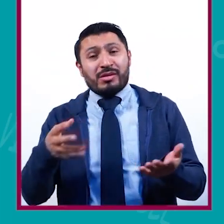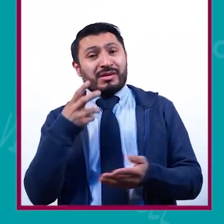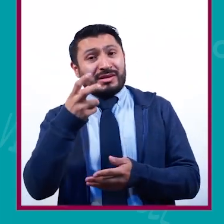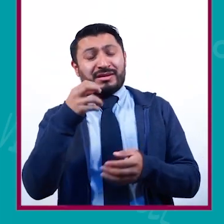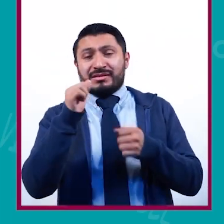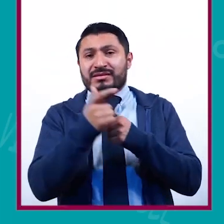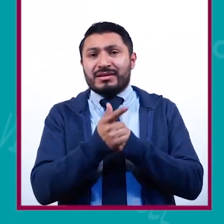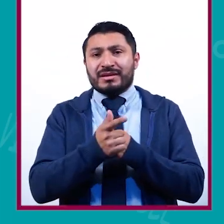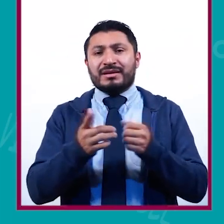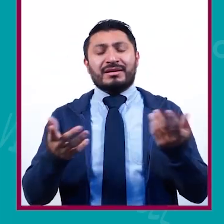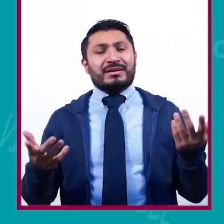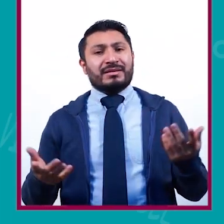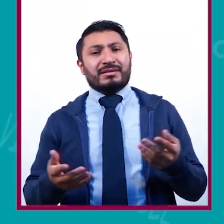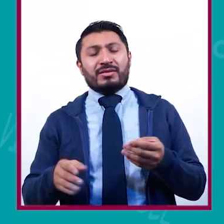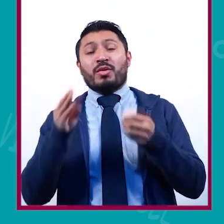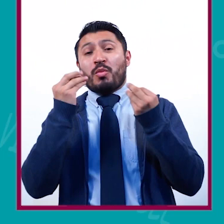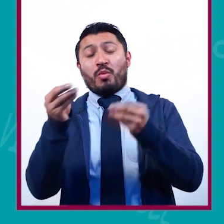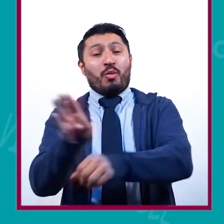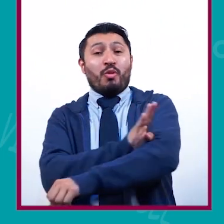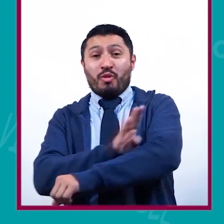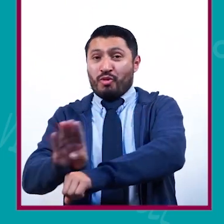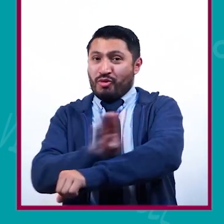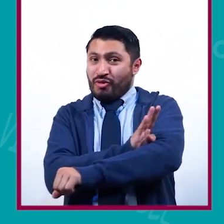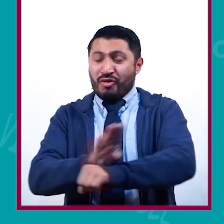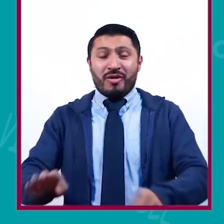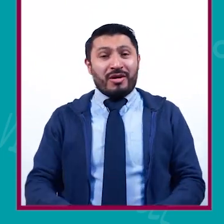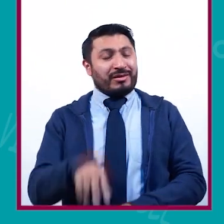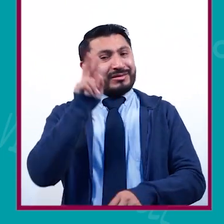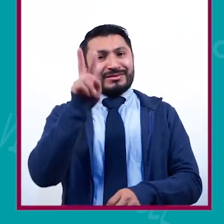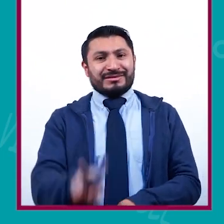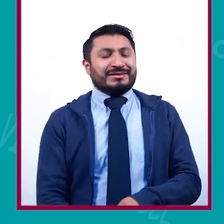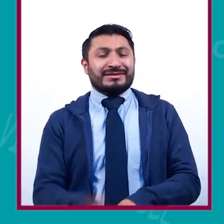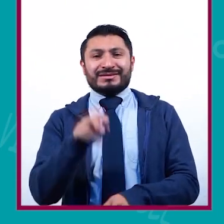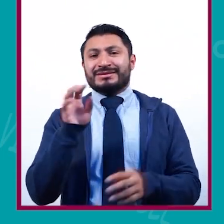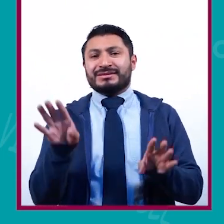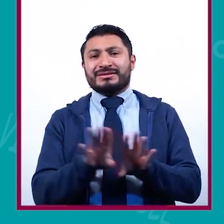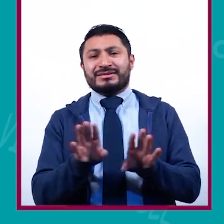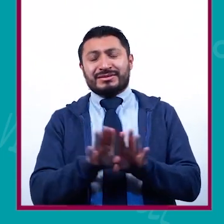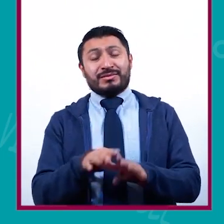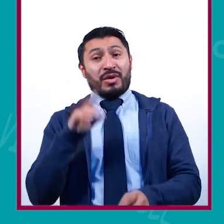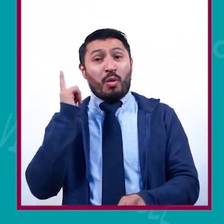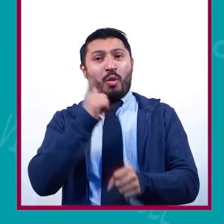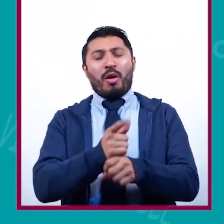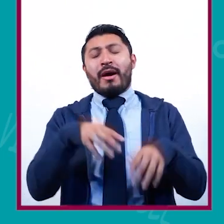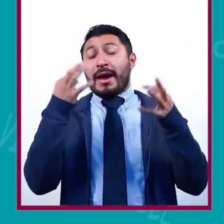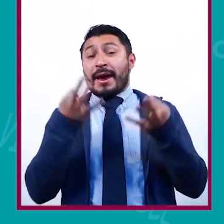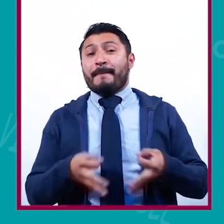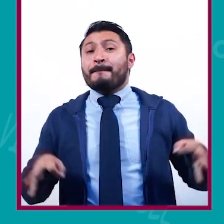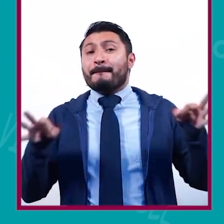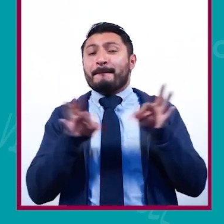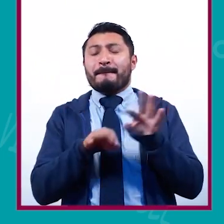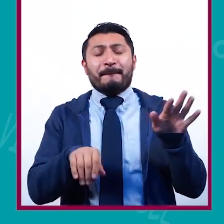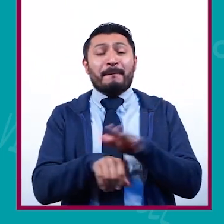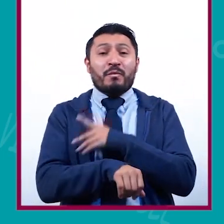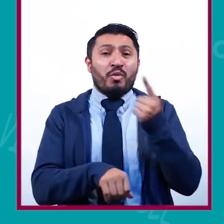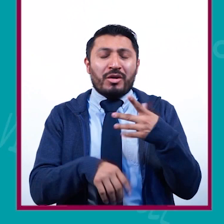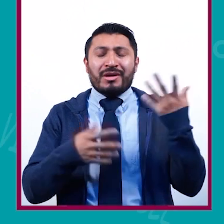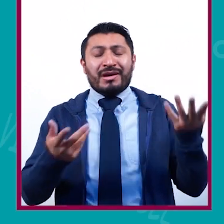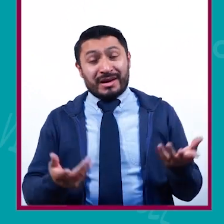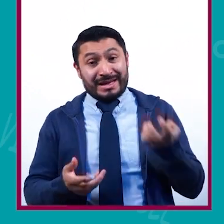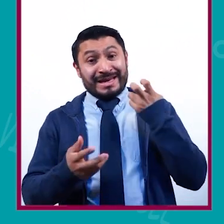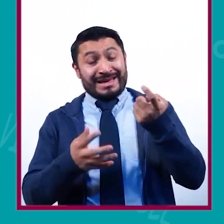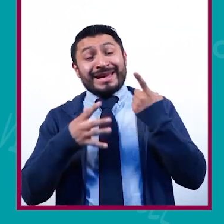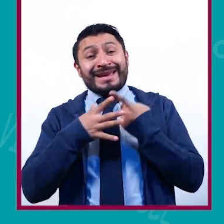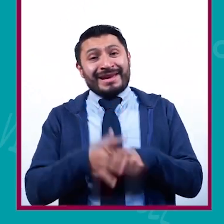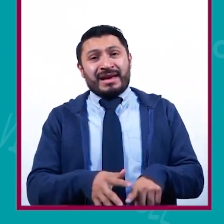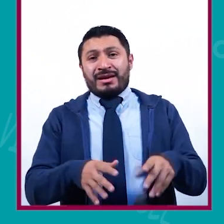considero que es algo muy benéfico. En realidad es un gran descubrimiento porque, pues en